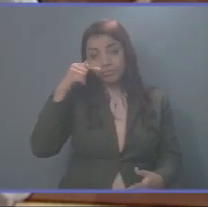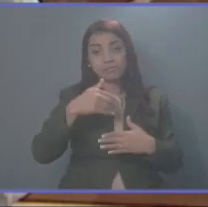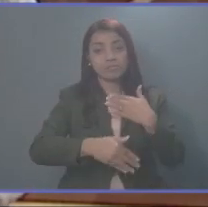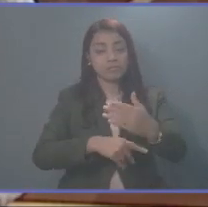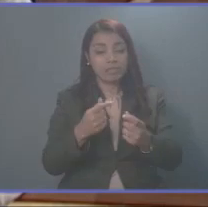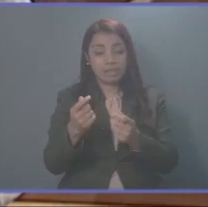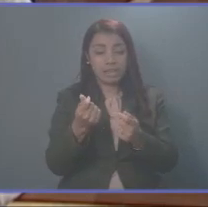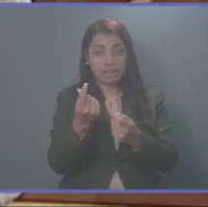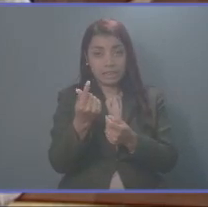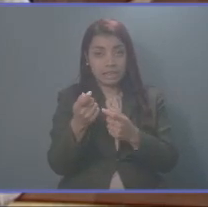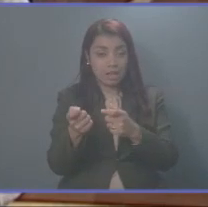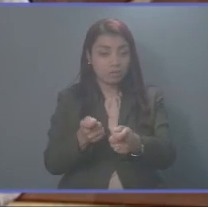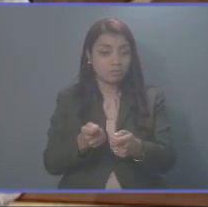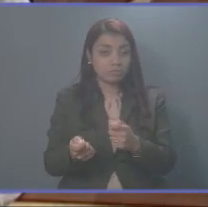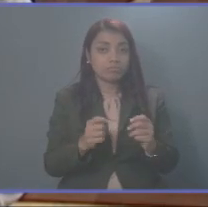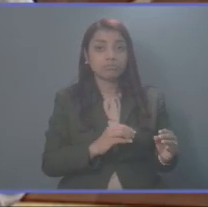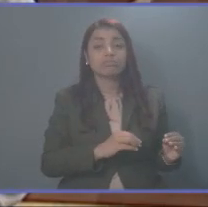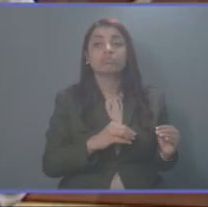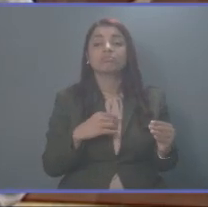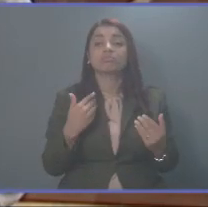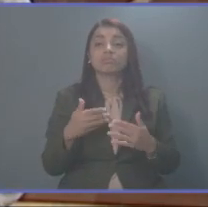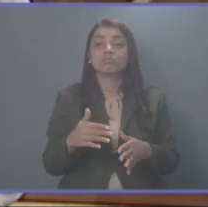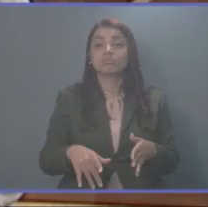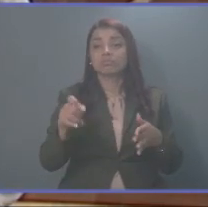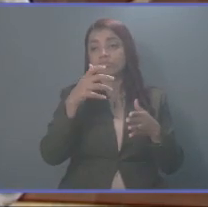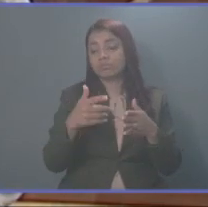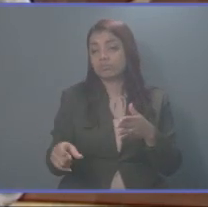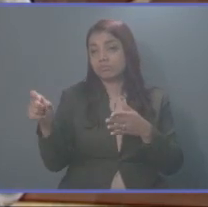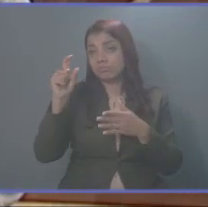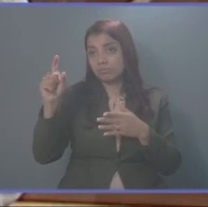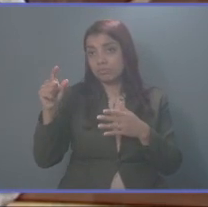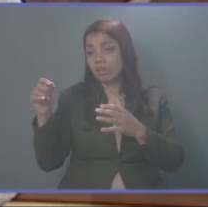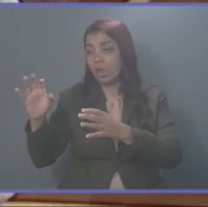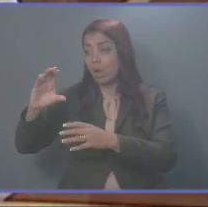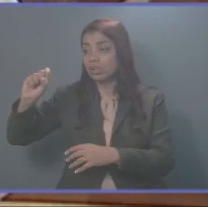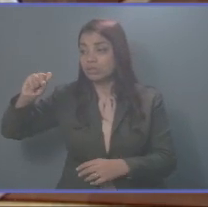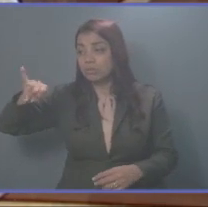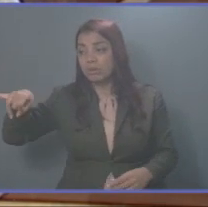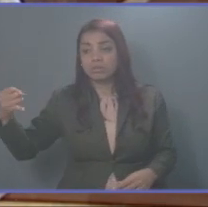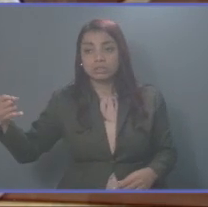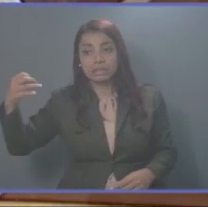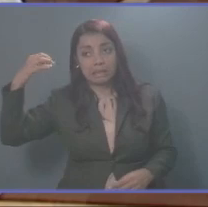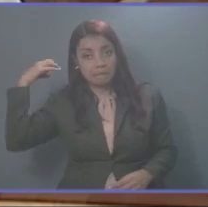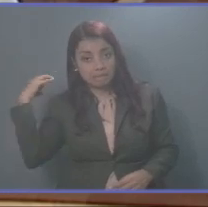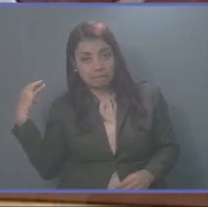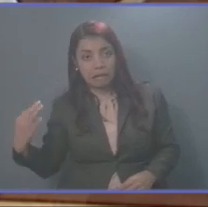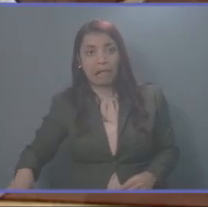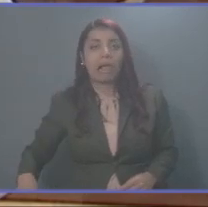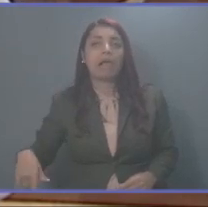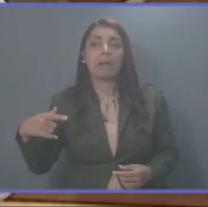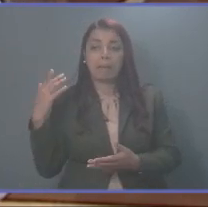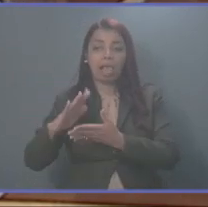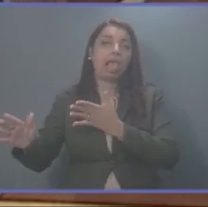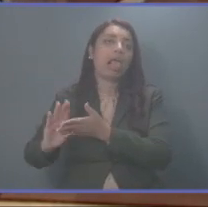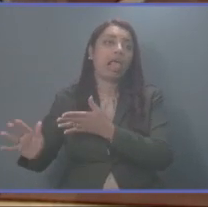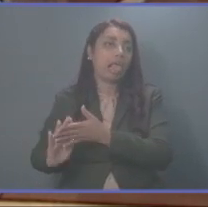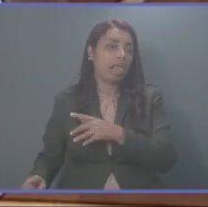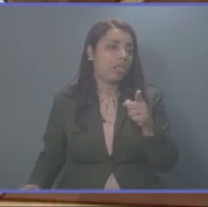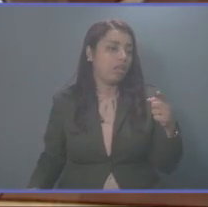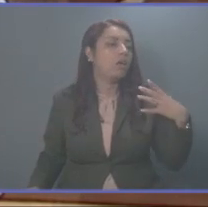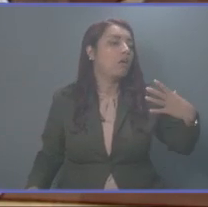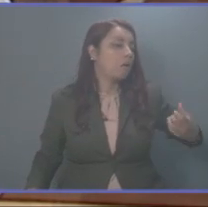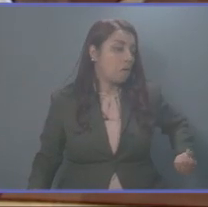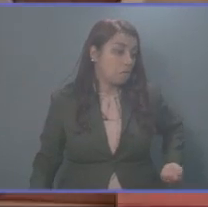los recursos frente a los otros órganos ejecutivo y judicial que no son ejemplo en materia de austeridad.